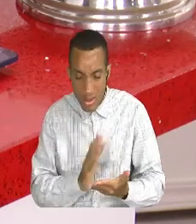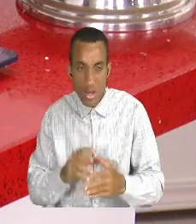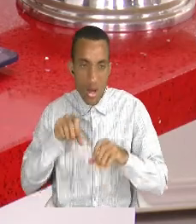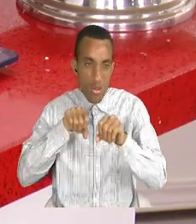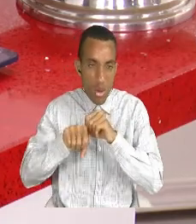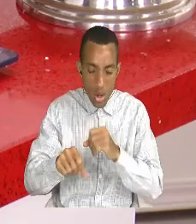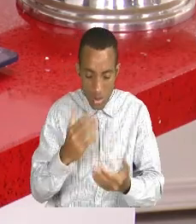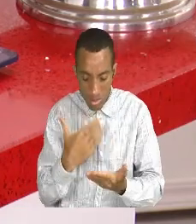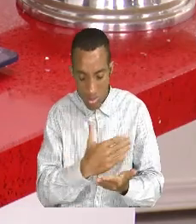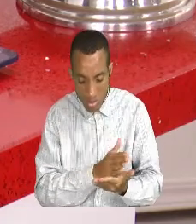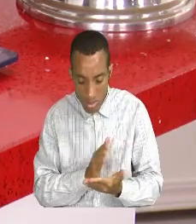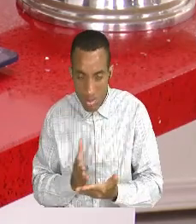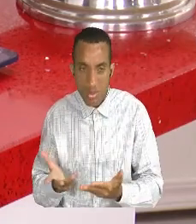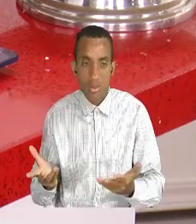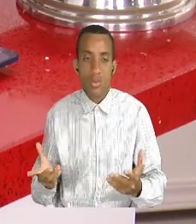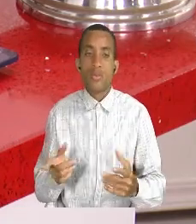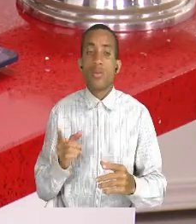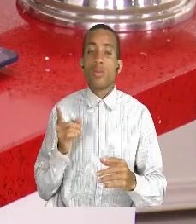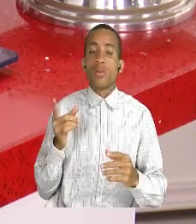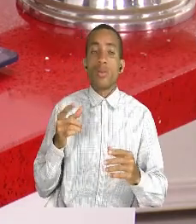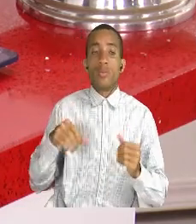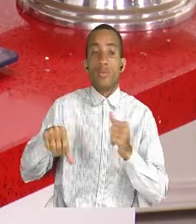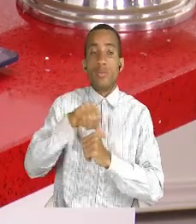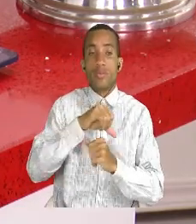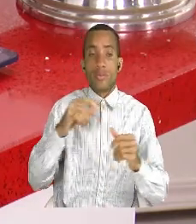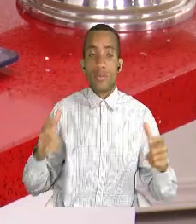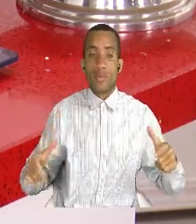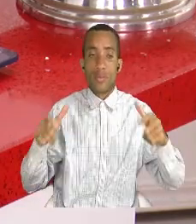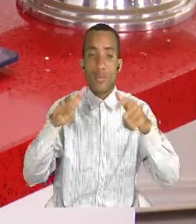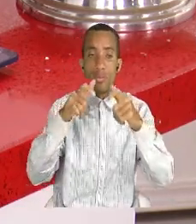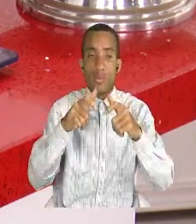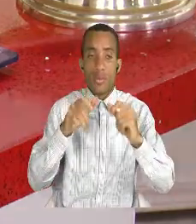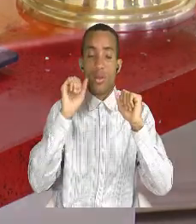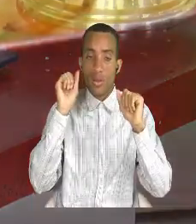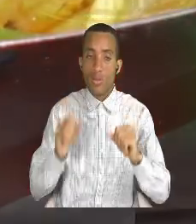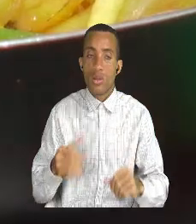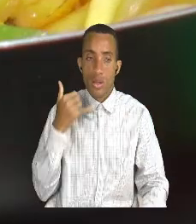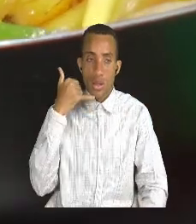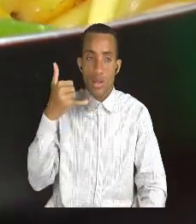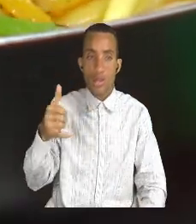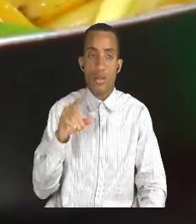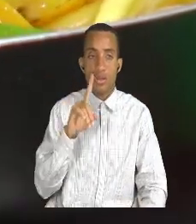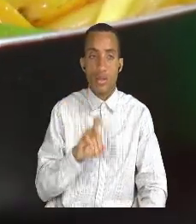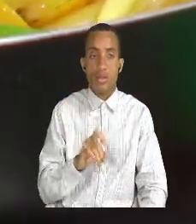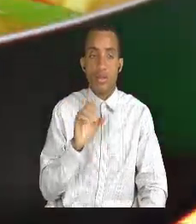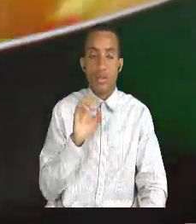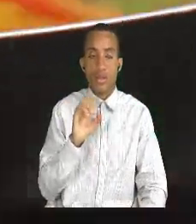Ok, ¿ubicados dónde? En el Parque de la Vida, donde pueden hacer sus pedidos al número telefónico